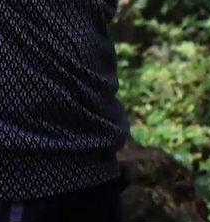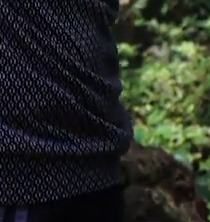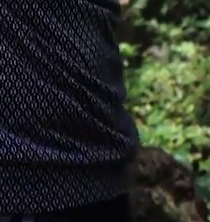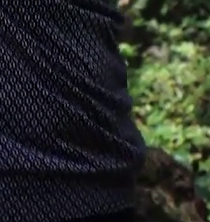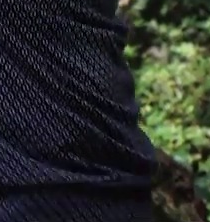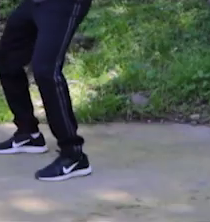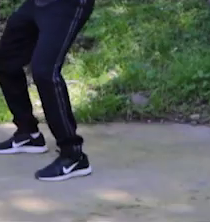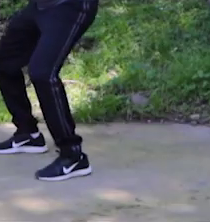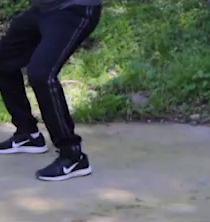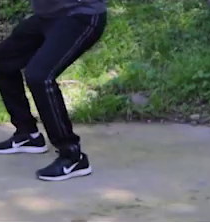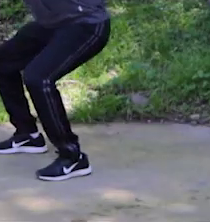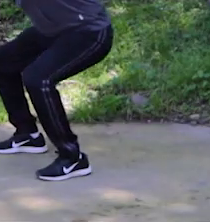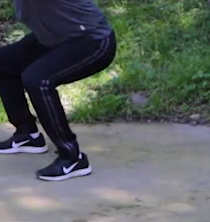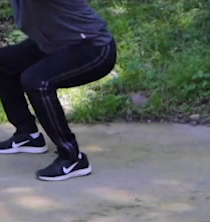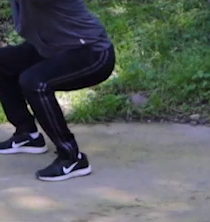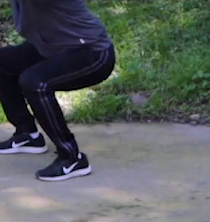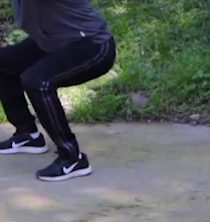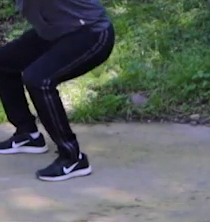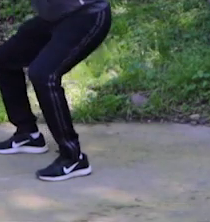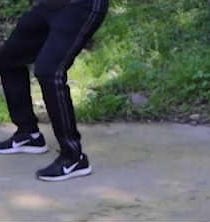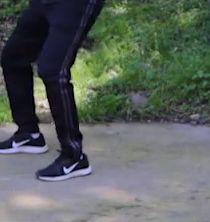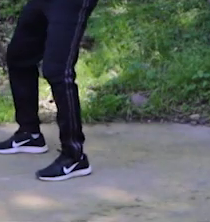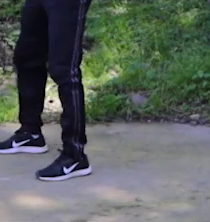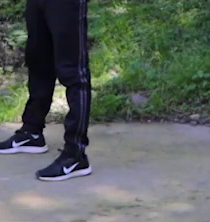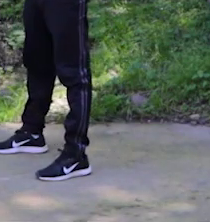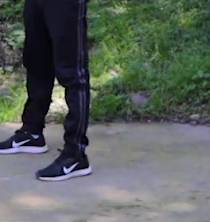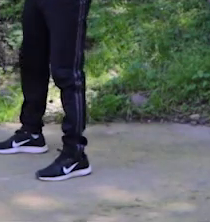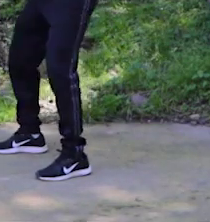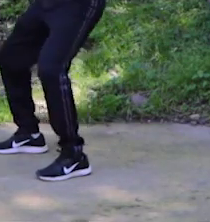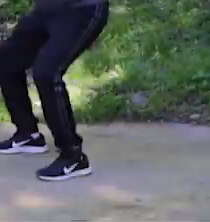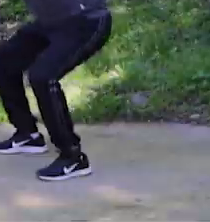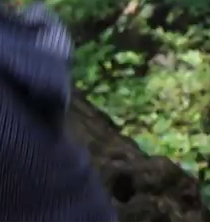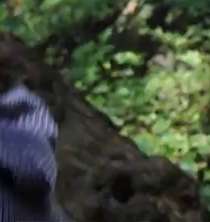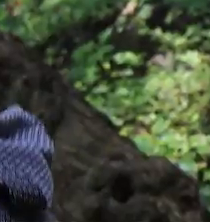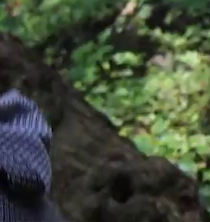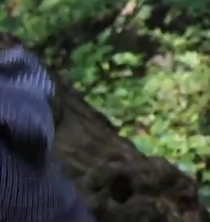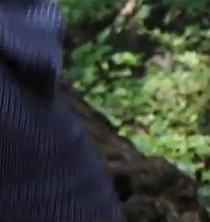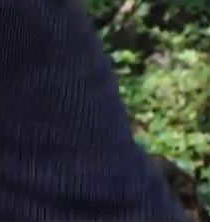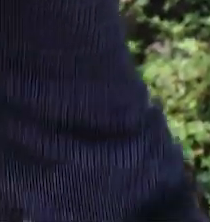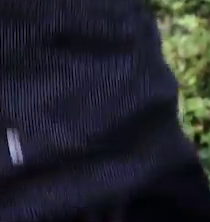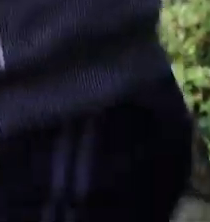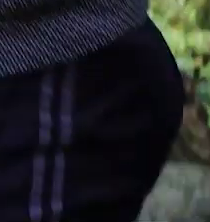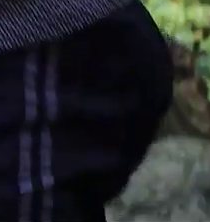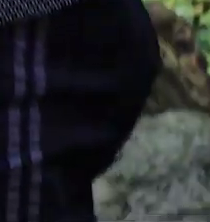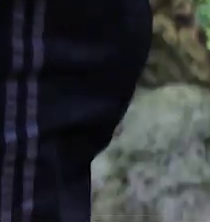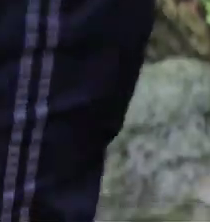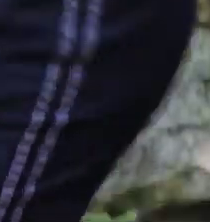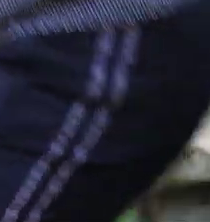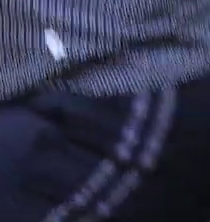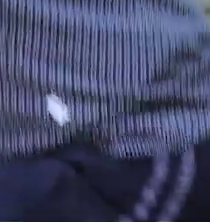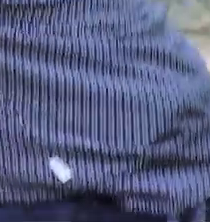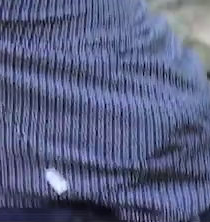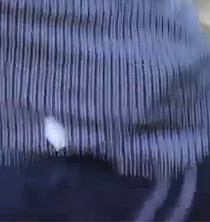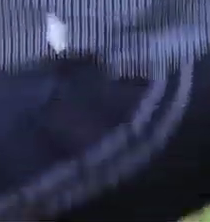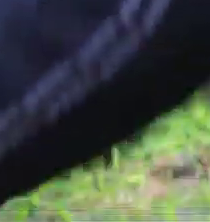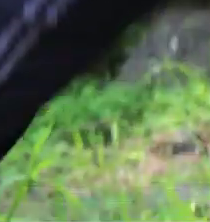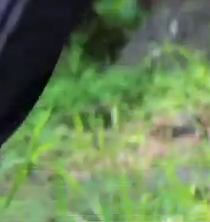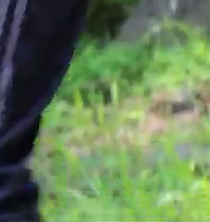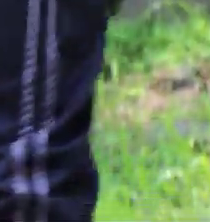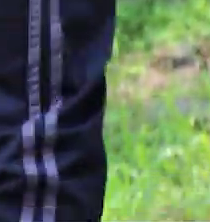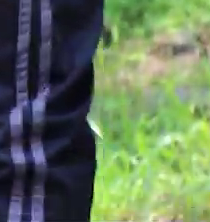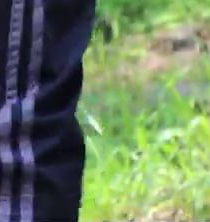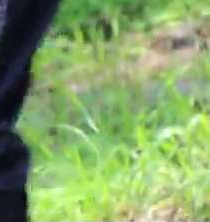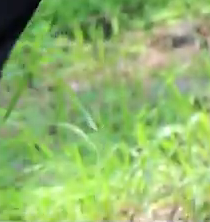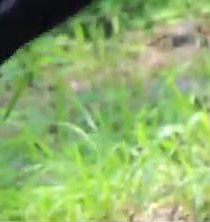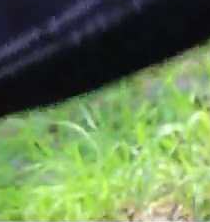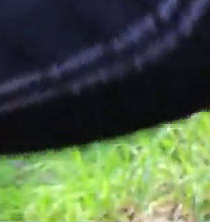frente y bajamos. Flexionamos rodilla, 90. Bien, exactamente.